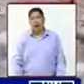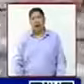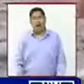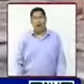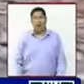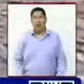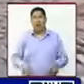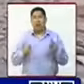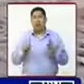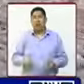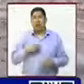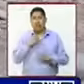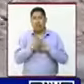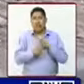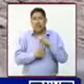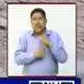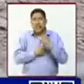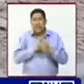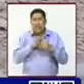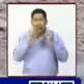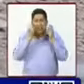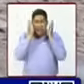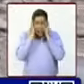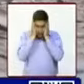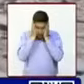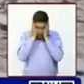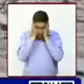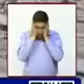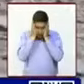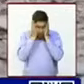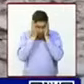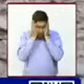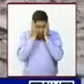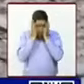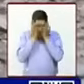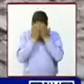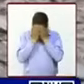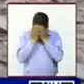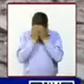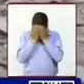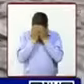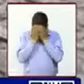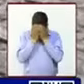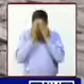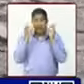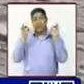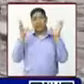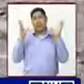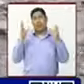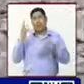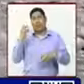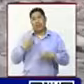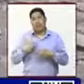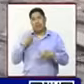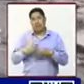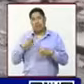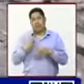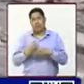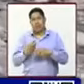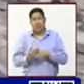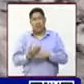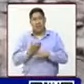La gente sufre al ver este panorama que es para ellos totalmente un desastre, que permite incluso